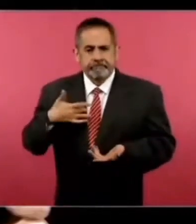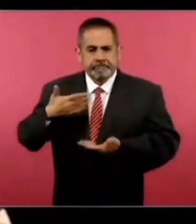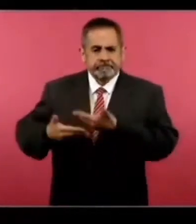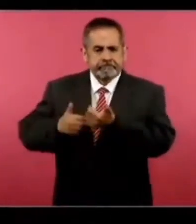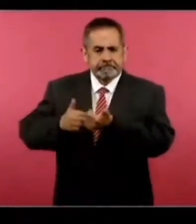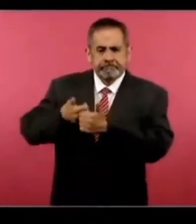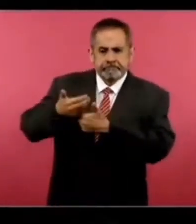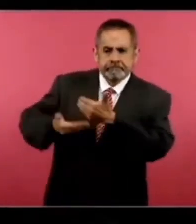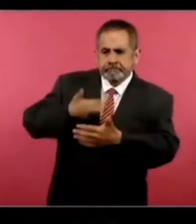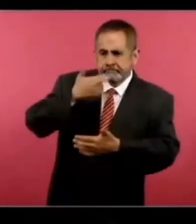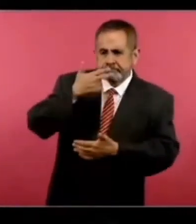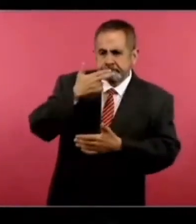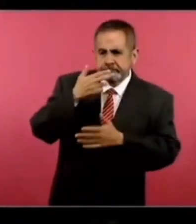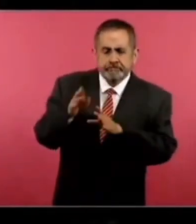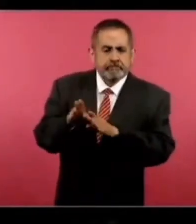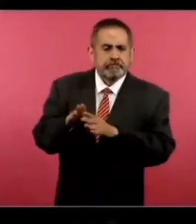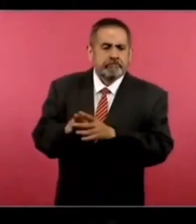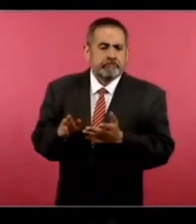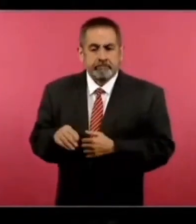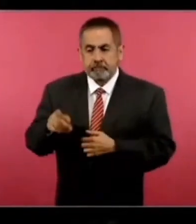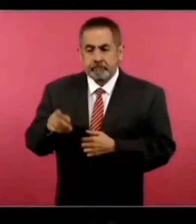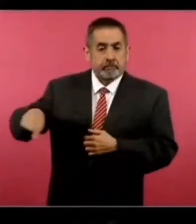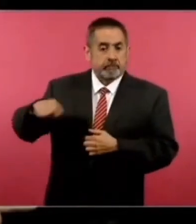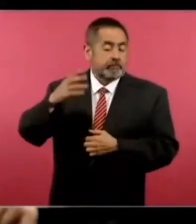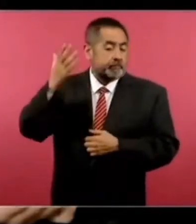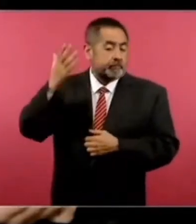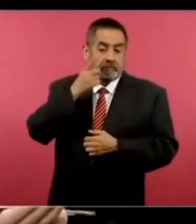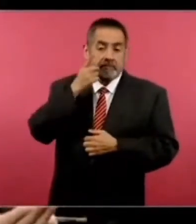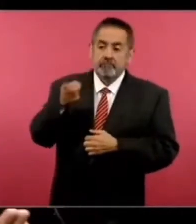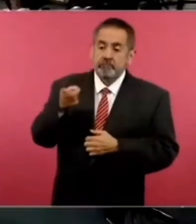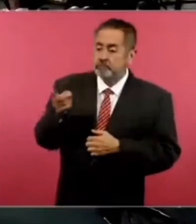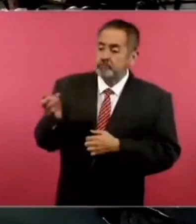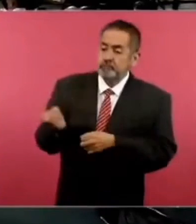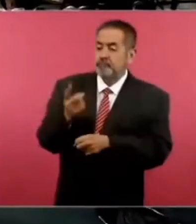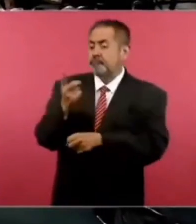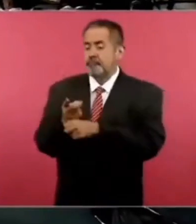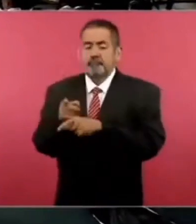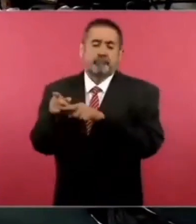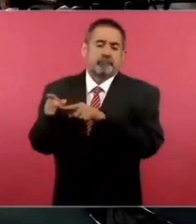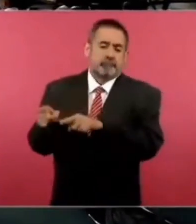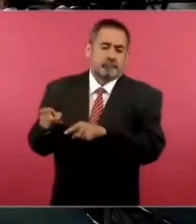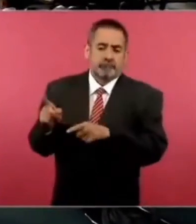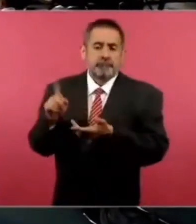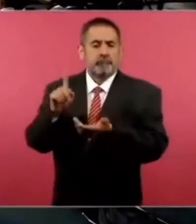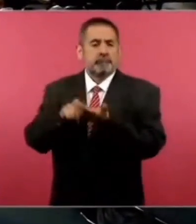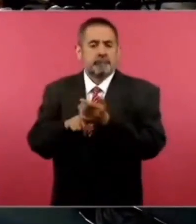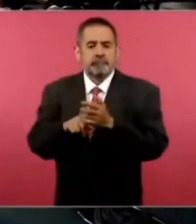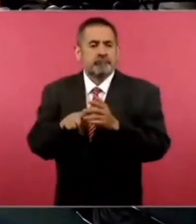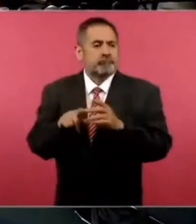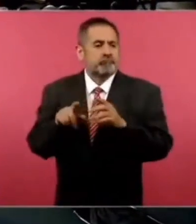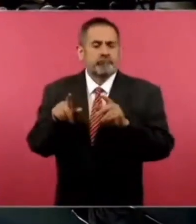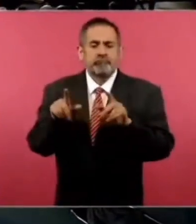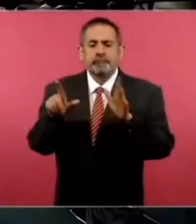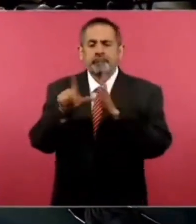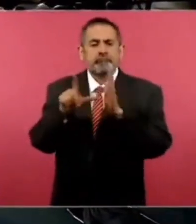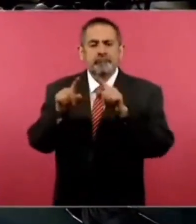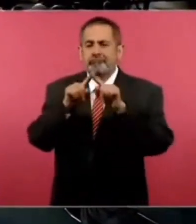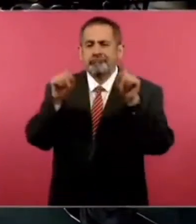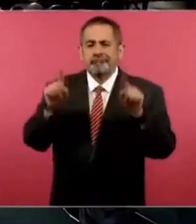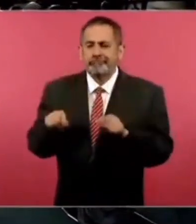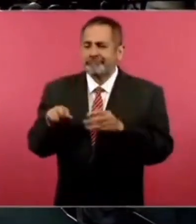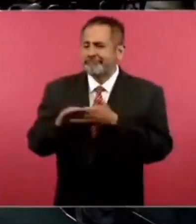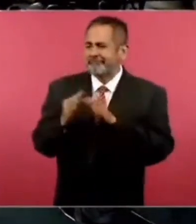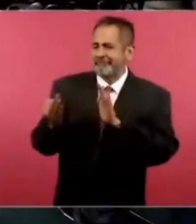haciendo esto, ¿no? Incluso a ellos se les había dicho que iban a tener oportunidades de tener locales cerca de las estaciones del Tren Maya para